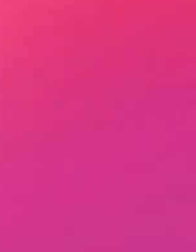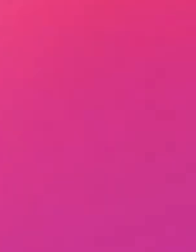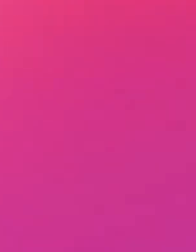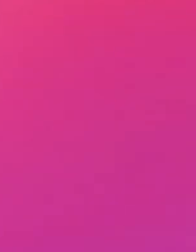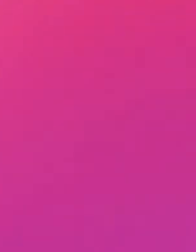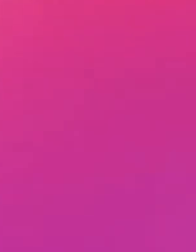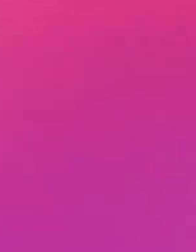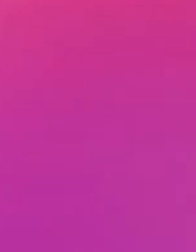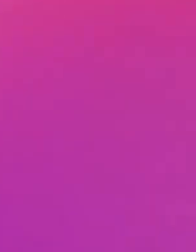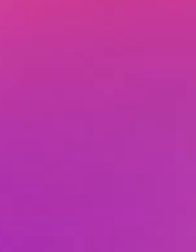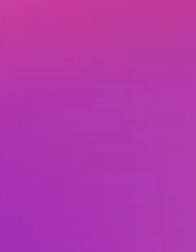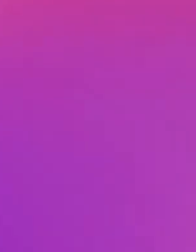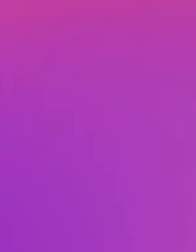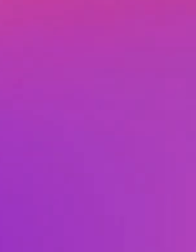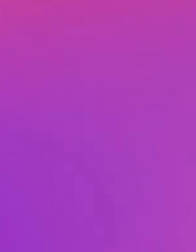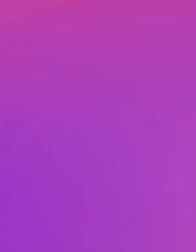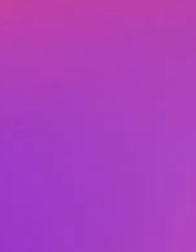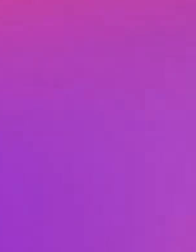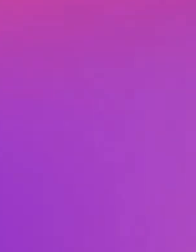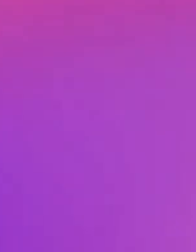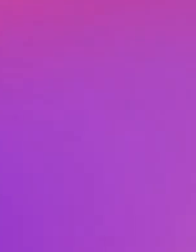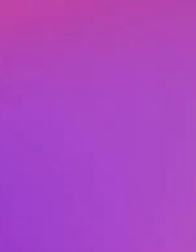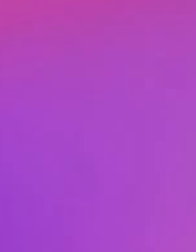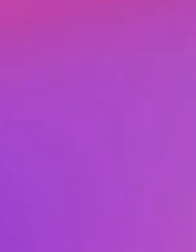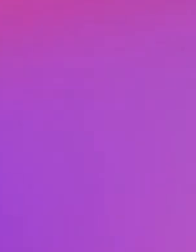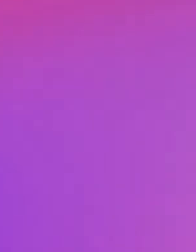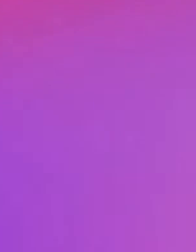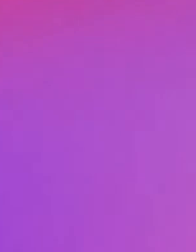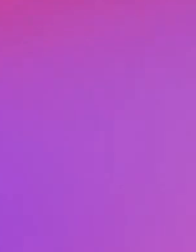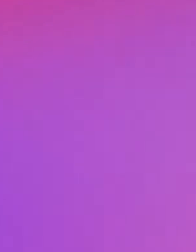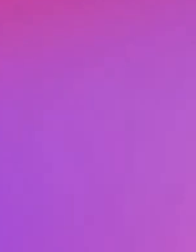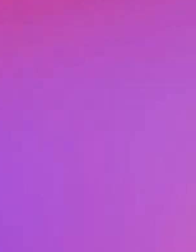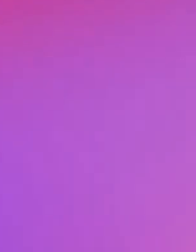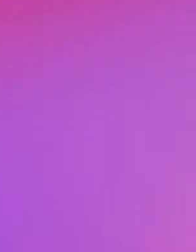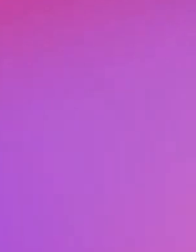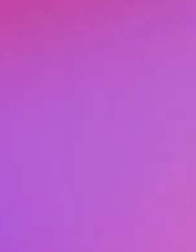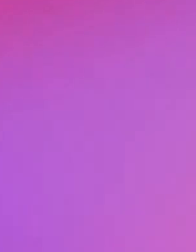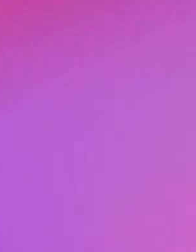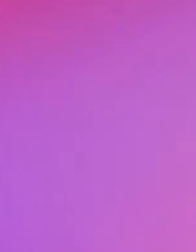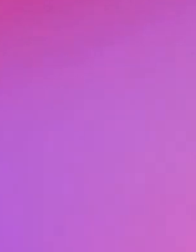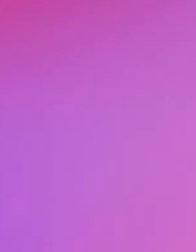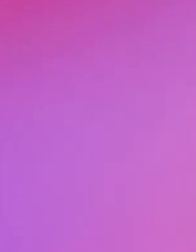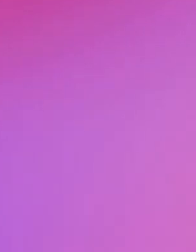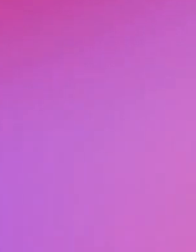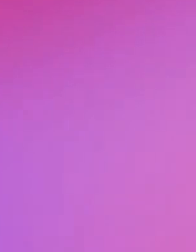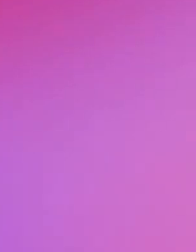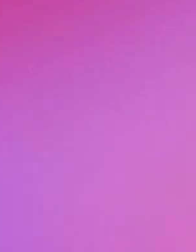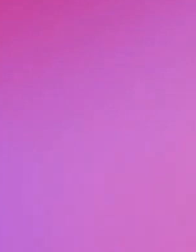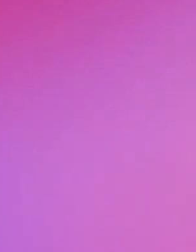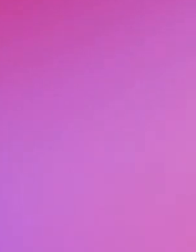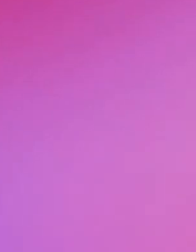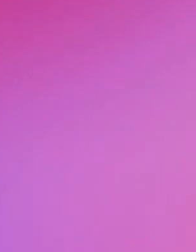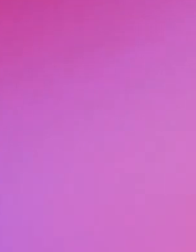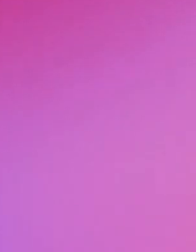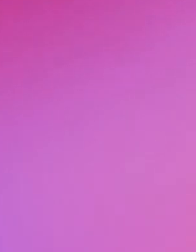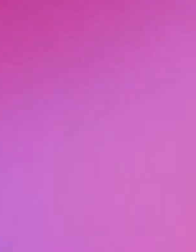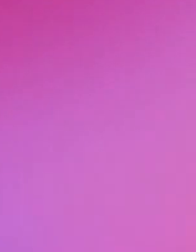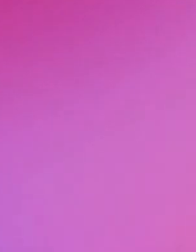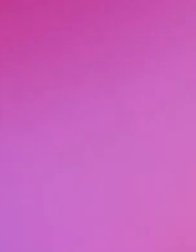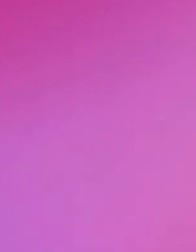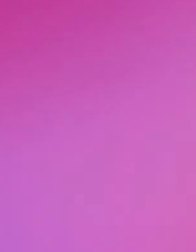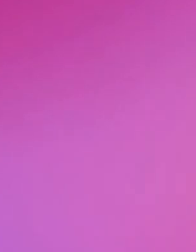También te invitamos a que consultes la plataforma nuevaescuelamexicana.cep.gov.mx.